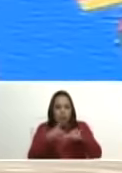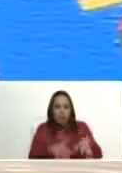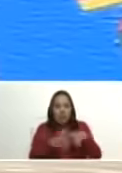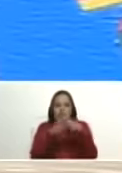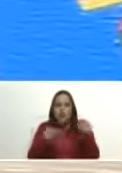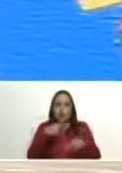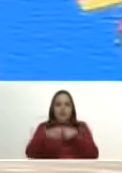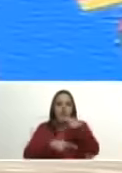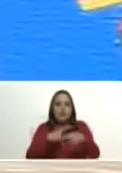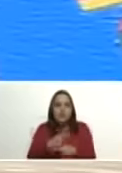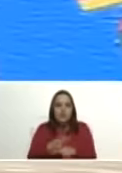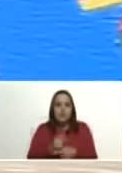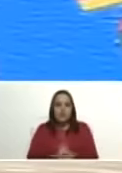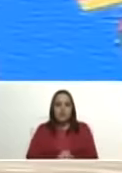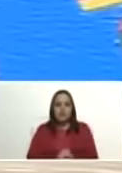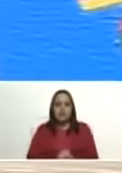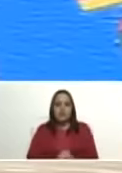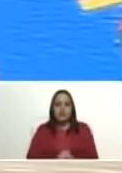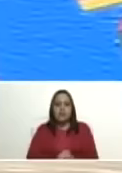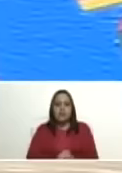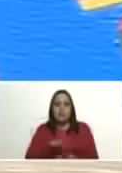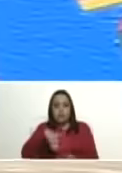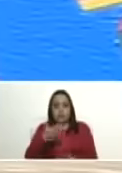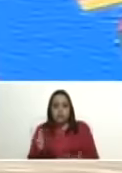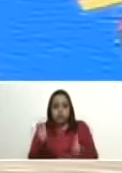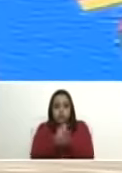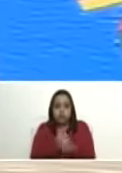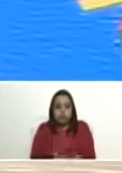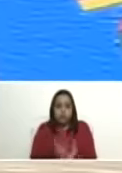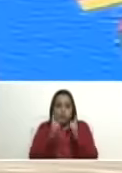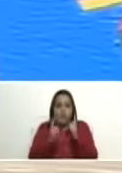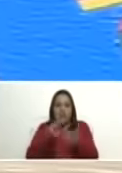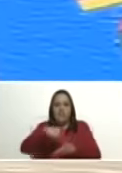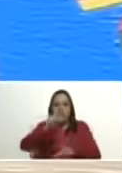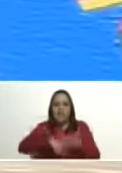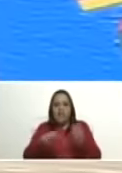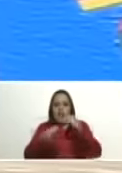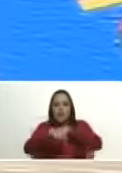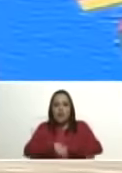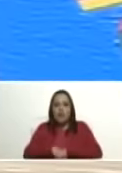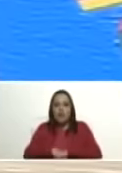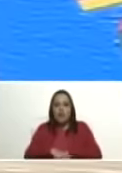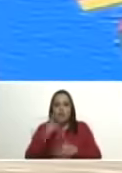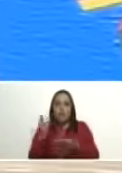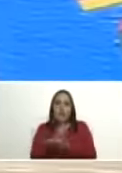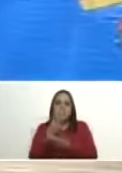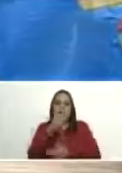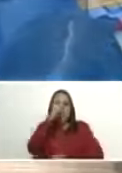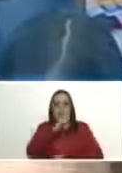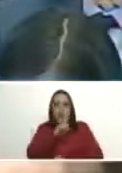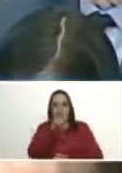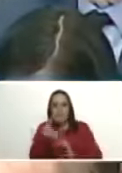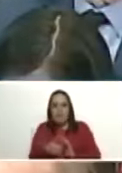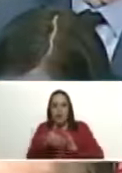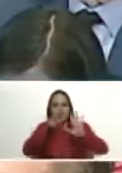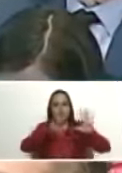los procesos que llevaron precisamente a la firma del Tratado de Washington de